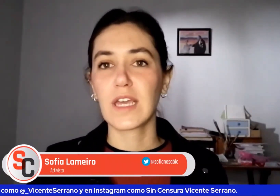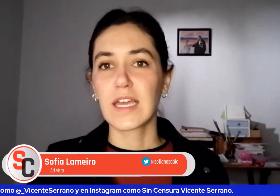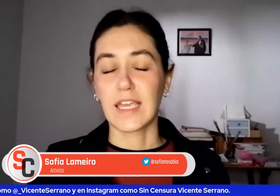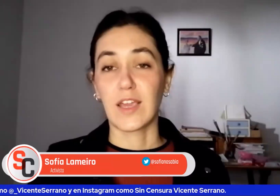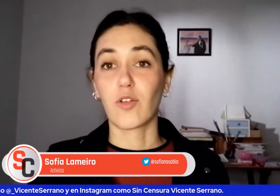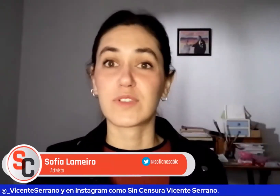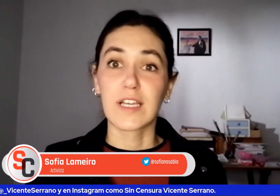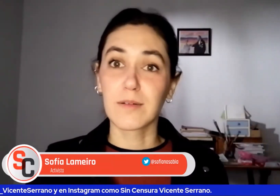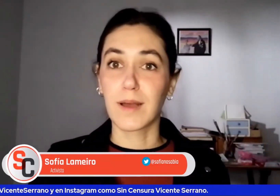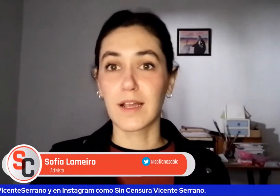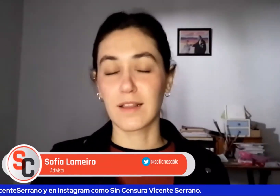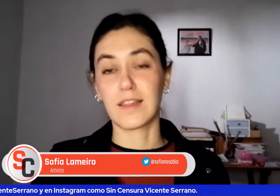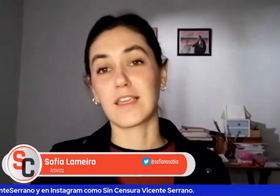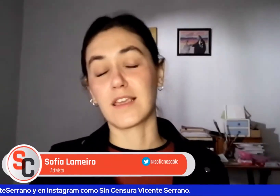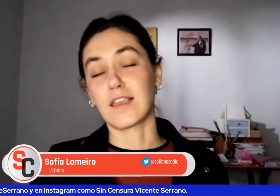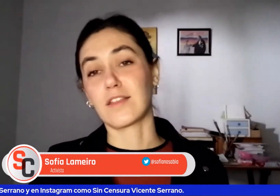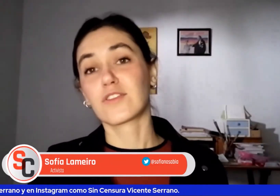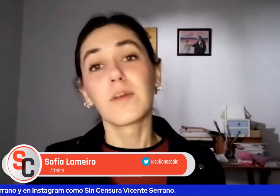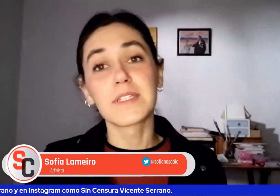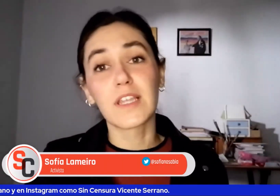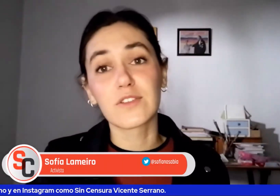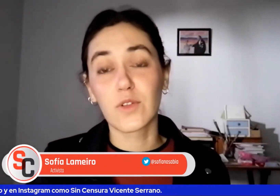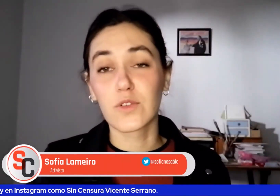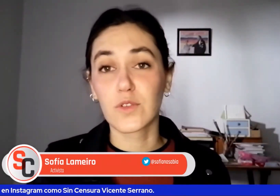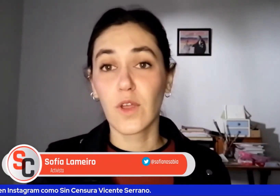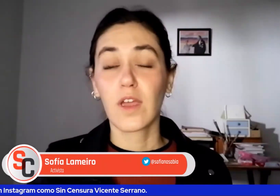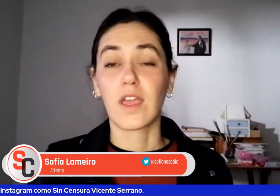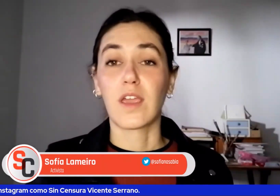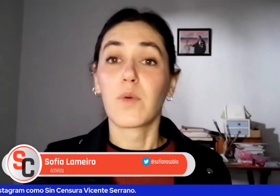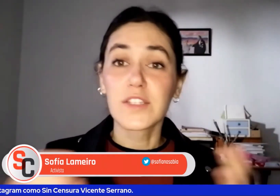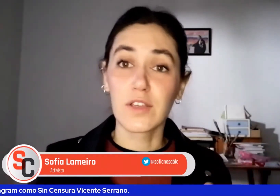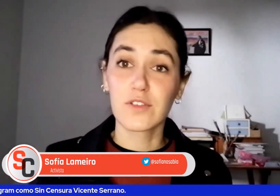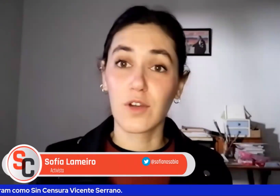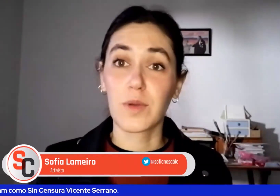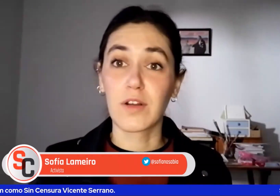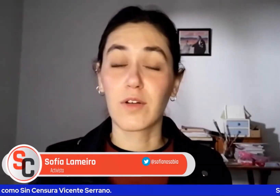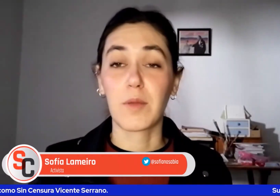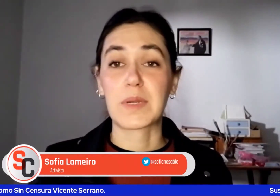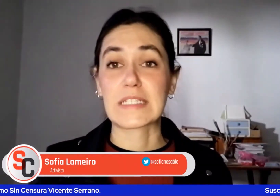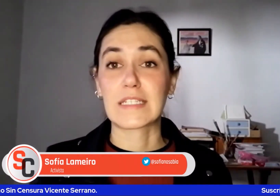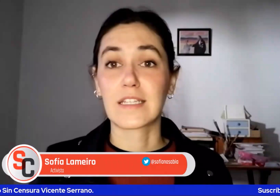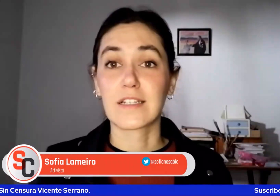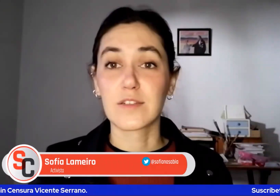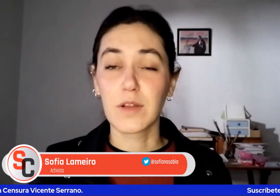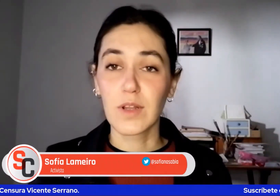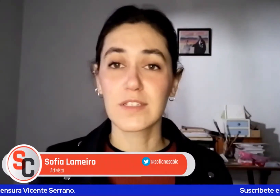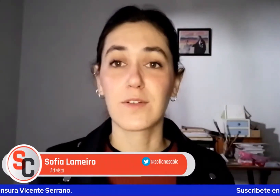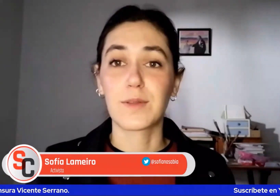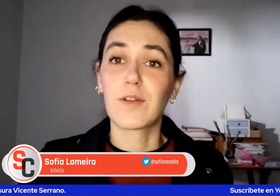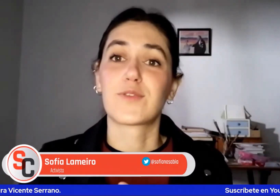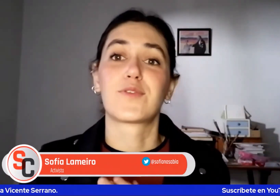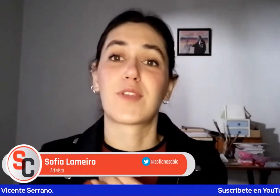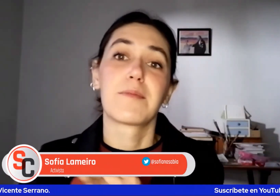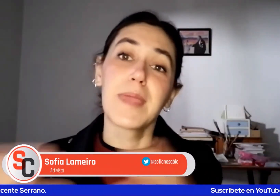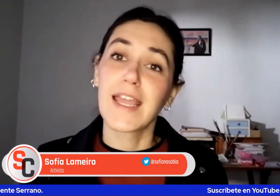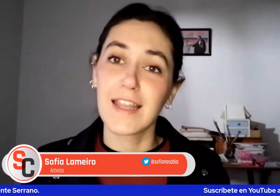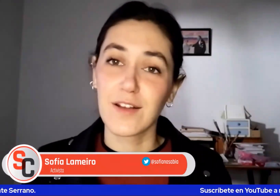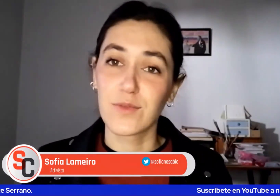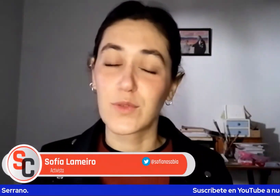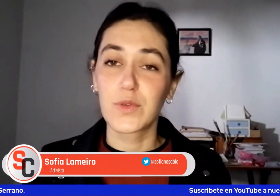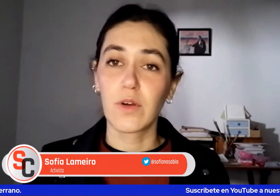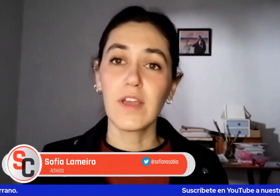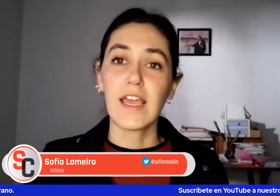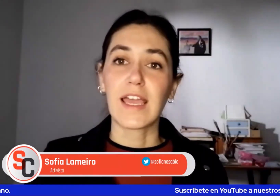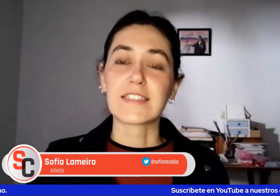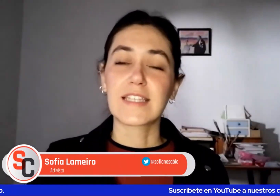podemos observar no solamente de estos 4 años de gobierno con el presidente Andrés Manuel, sino de los que viene